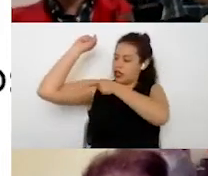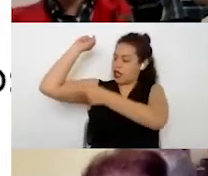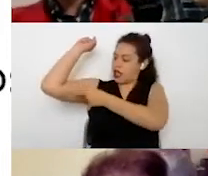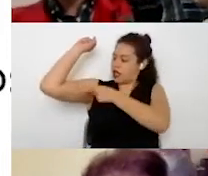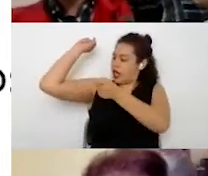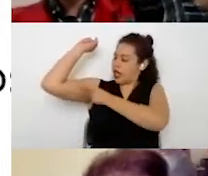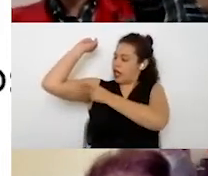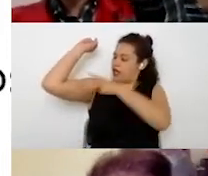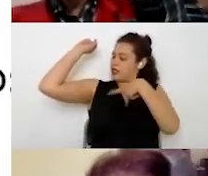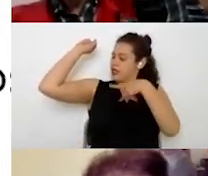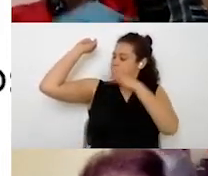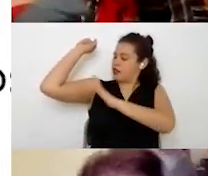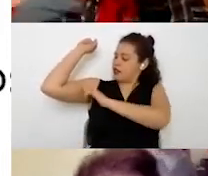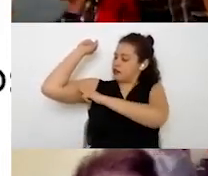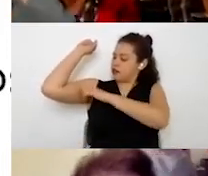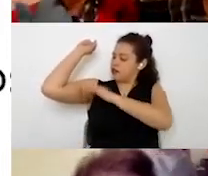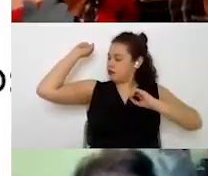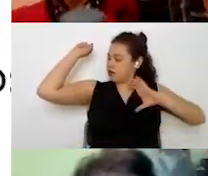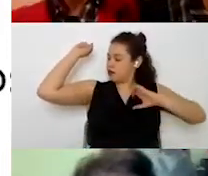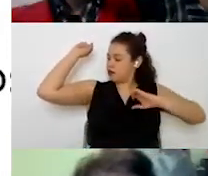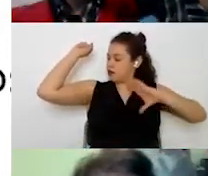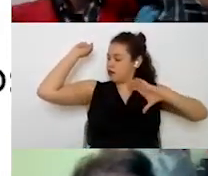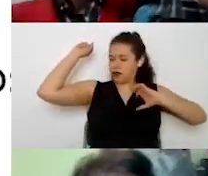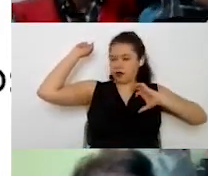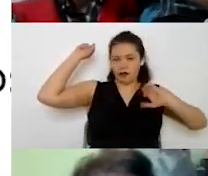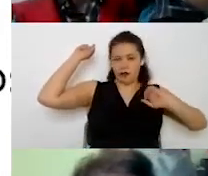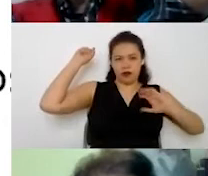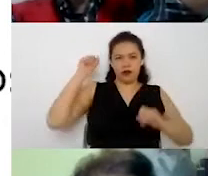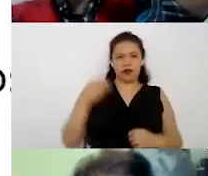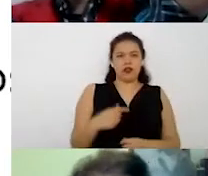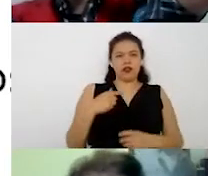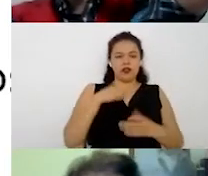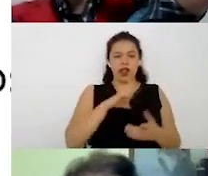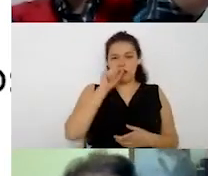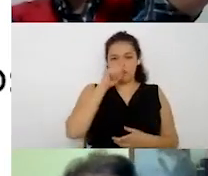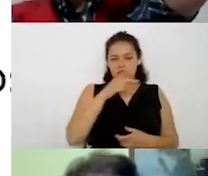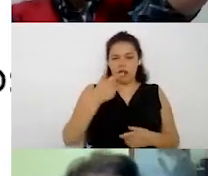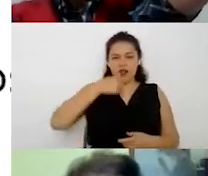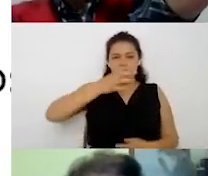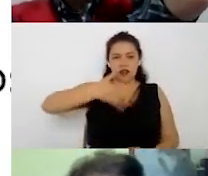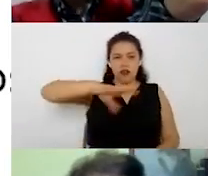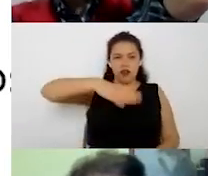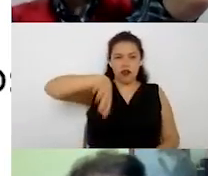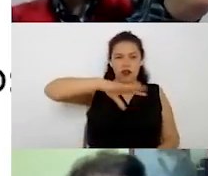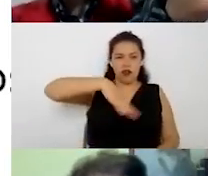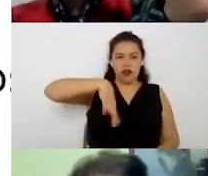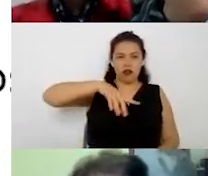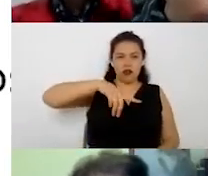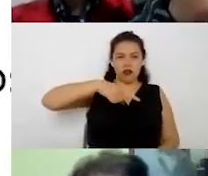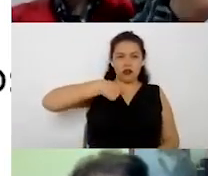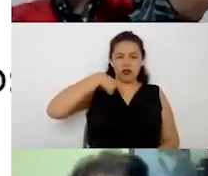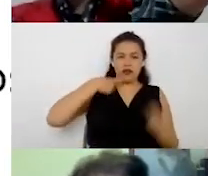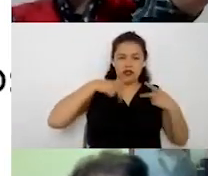tríceps, ¿de acuerdo? Lo que procedo a hacer es, tal cual como si buscara yo el pulso cardíaco